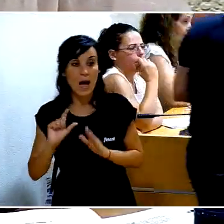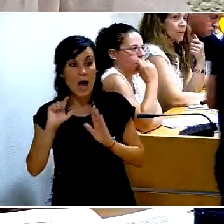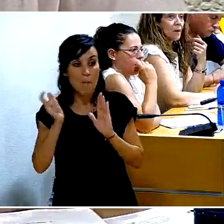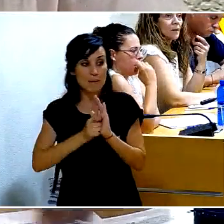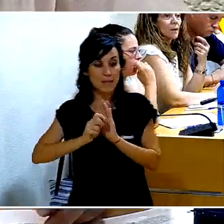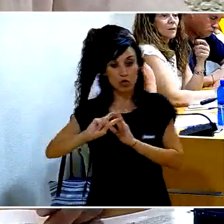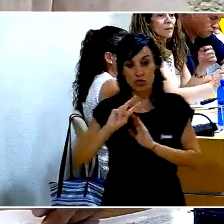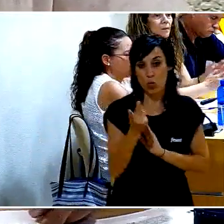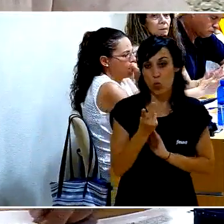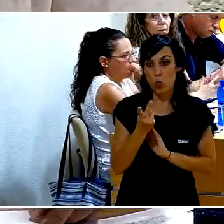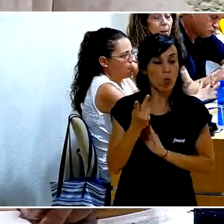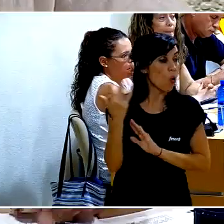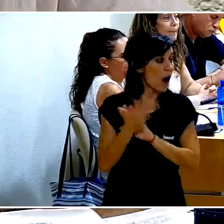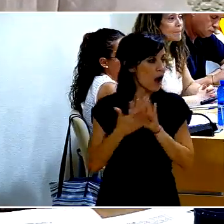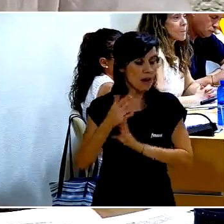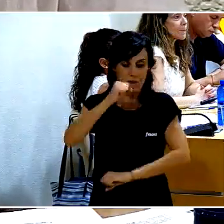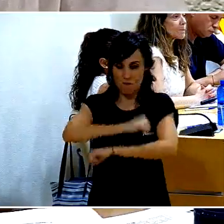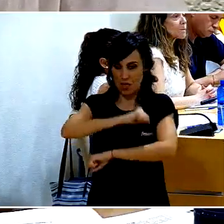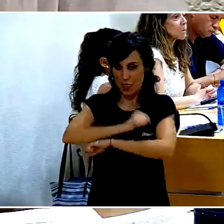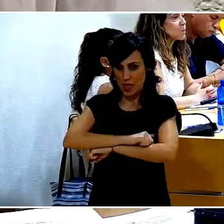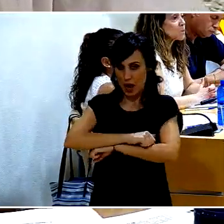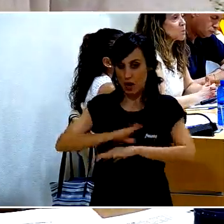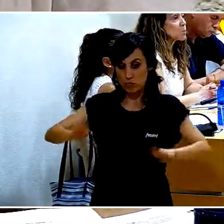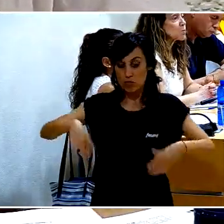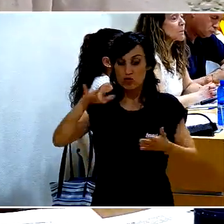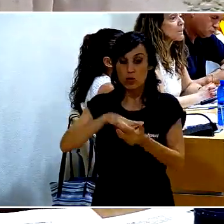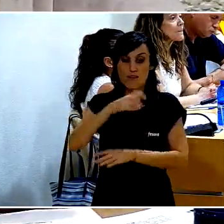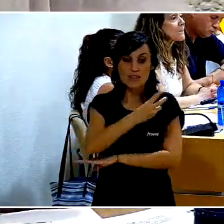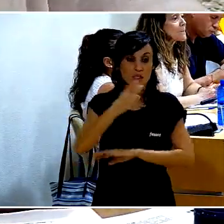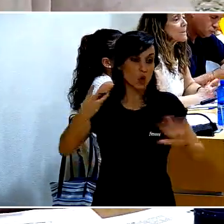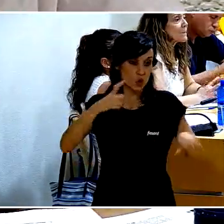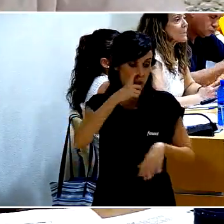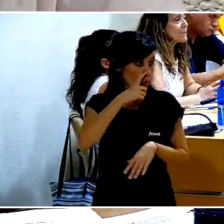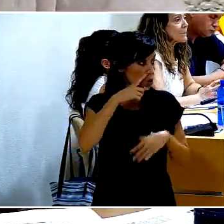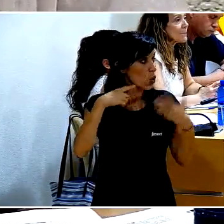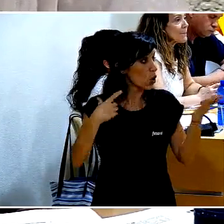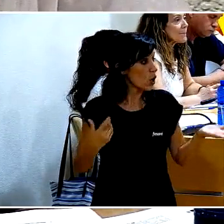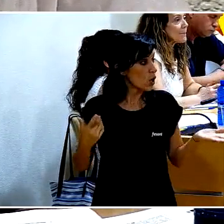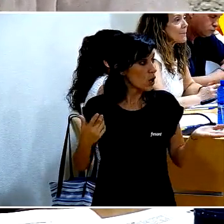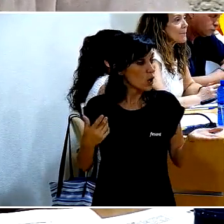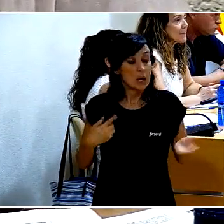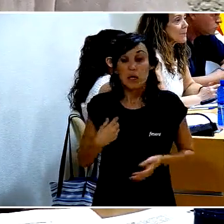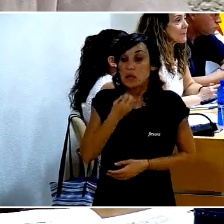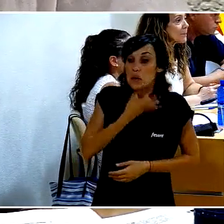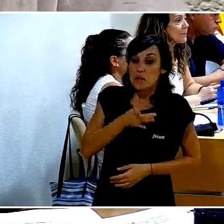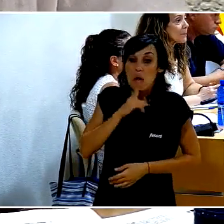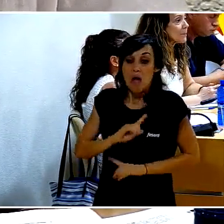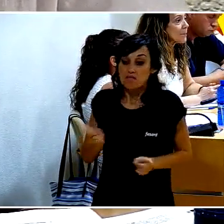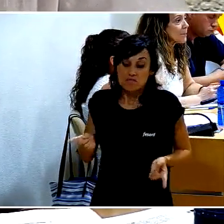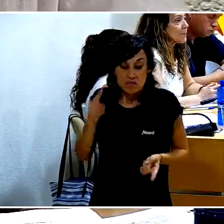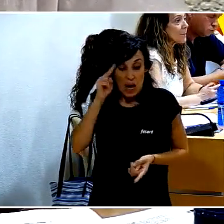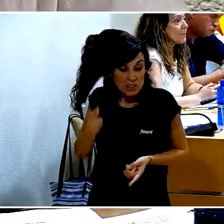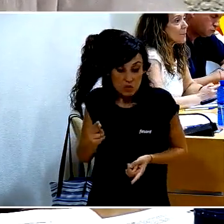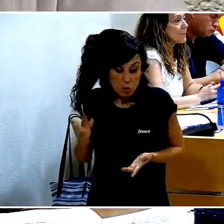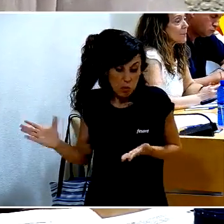segundo hablan de colgar la bandera cada 28 de junio. Pues bien, ni bien ni mal, respeto por y